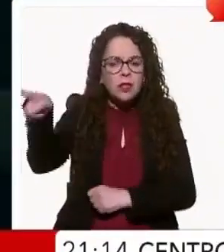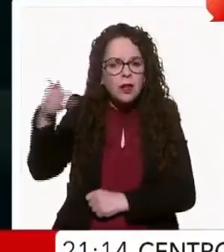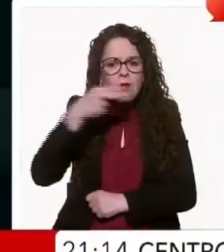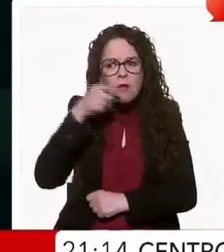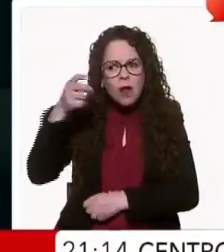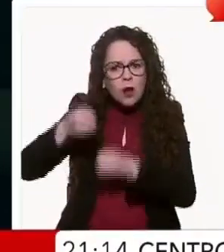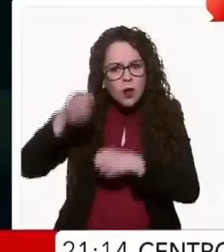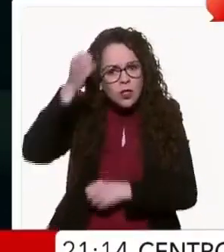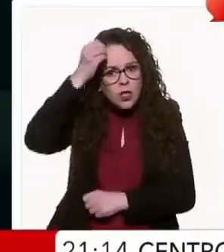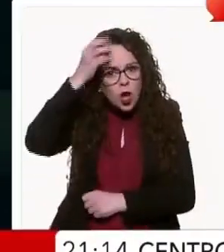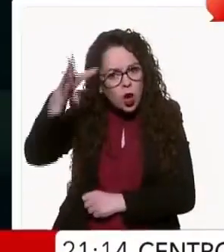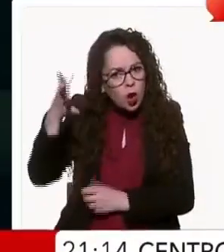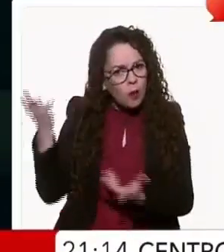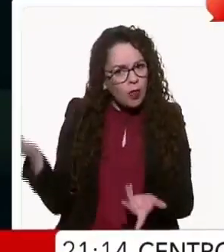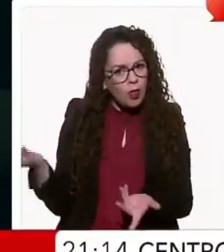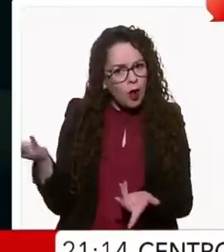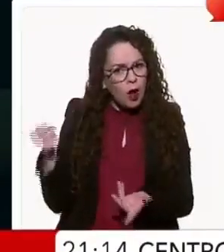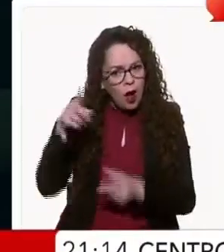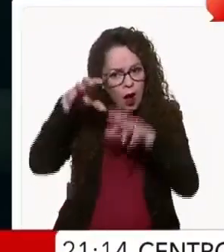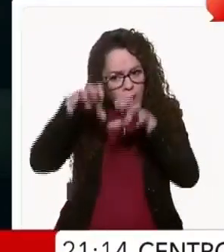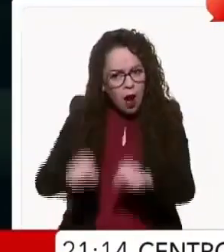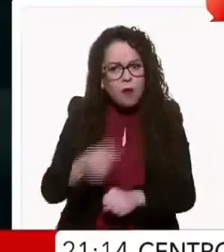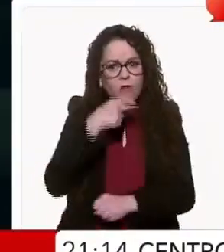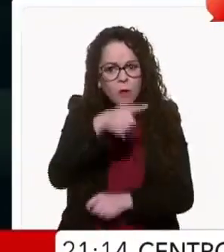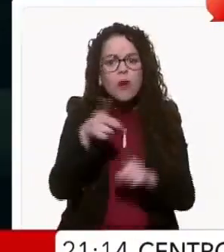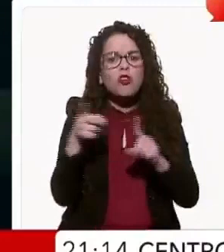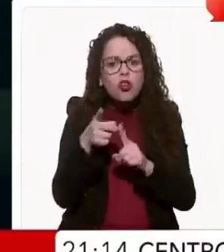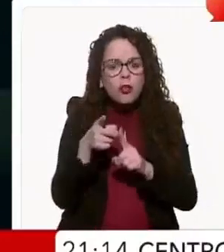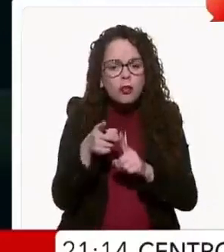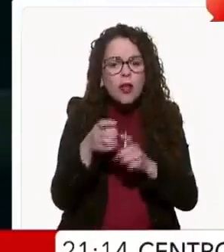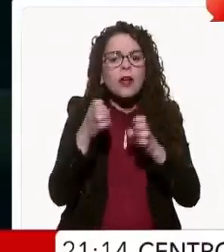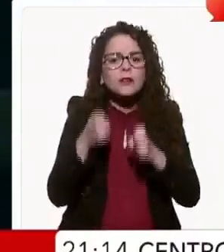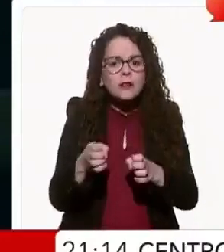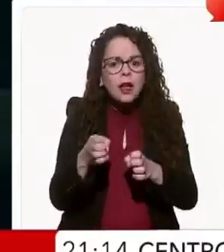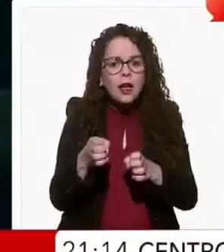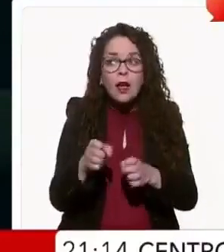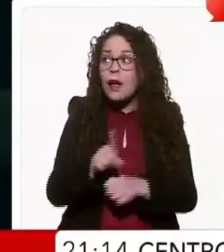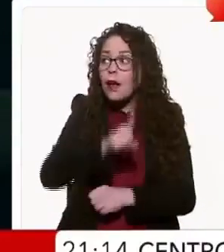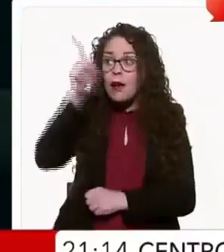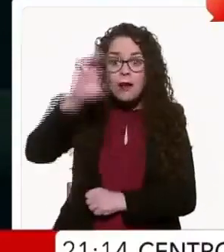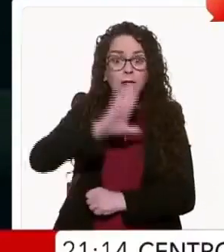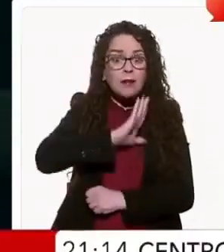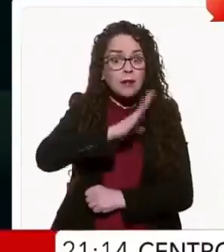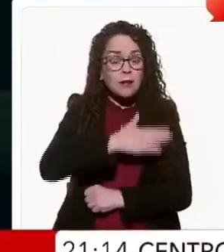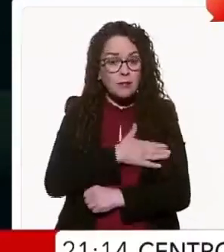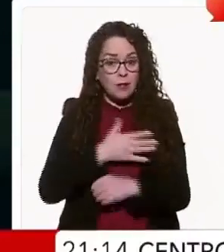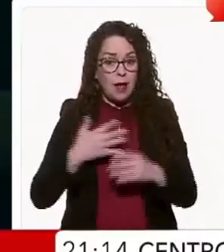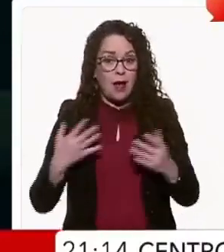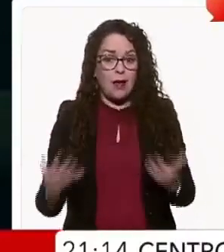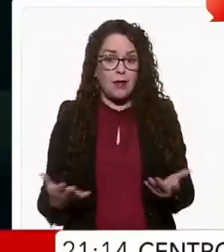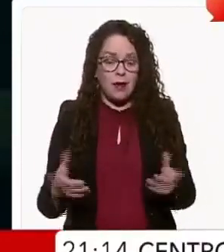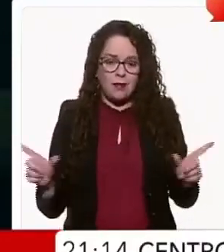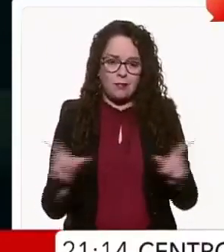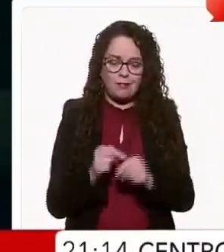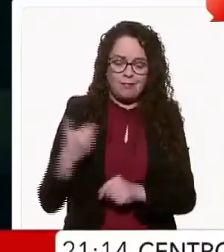fue aprehendido no en México, sino en España. Punto de referencia, Gilberto Molina.